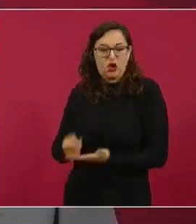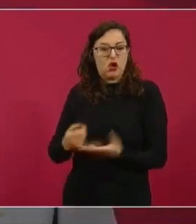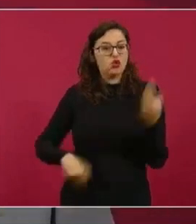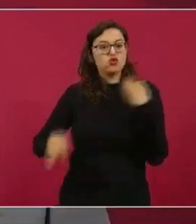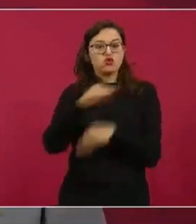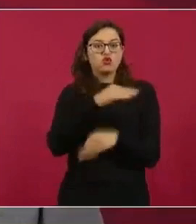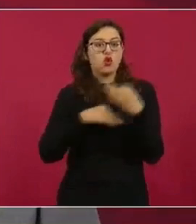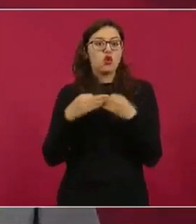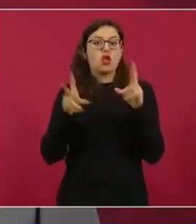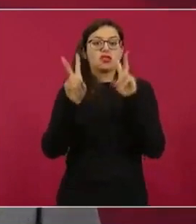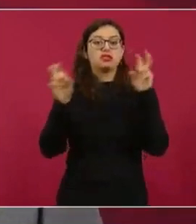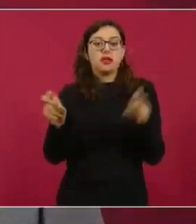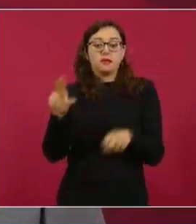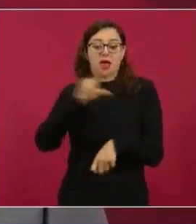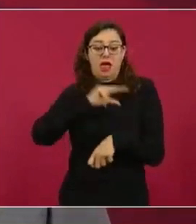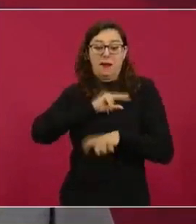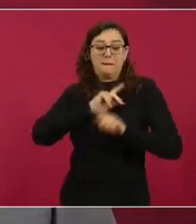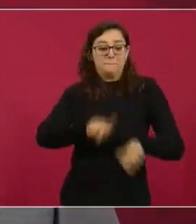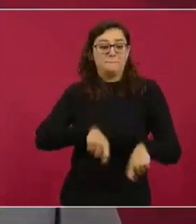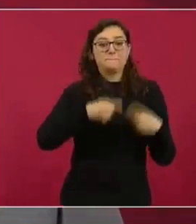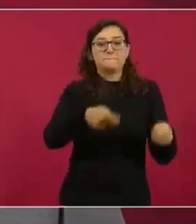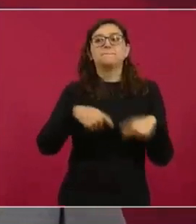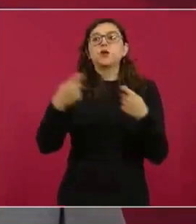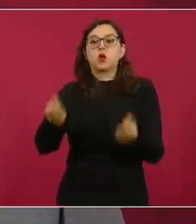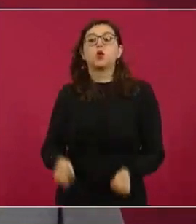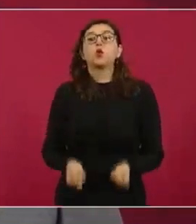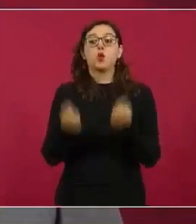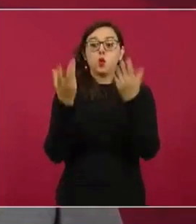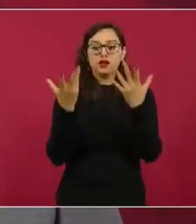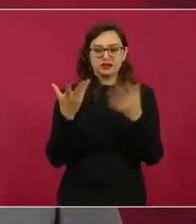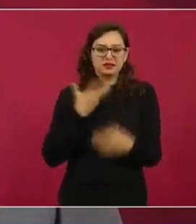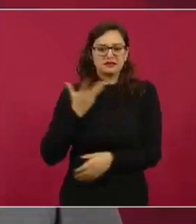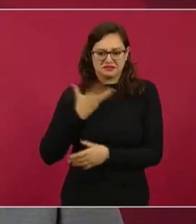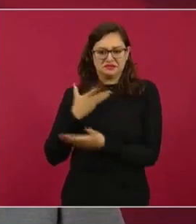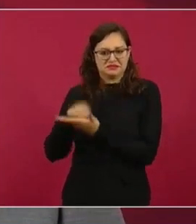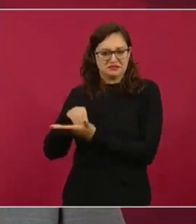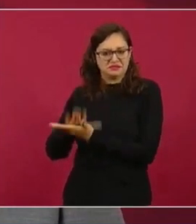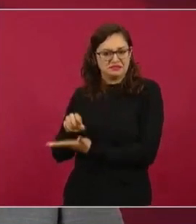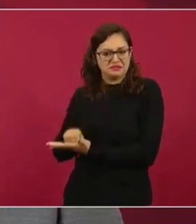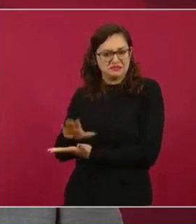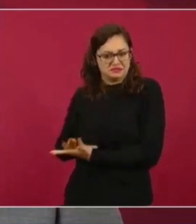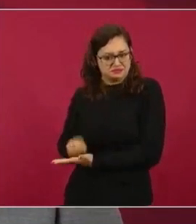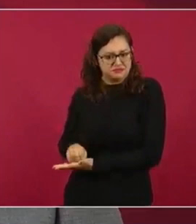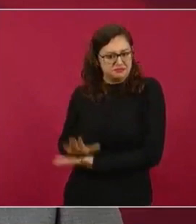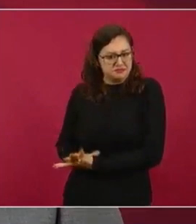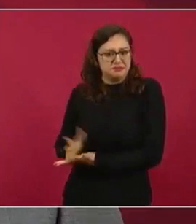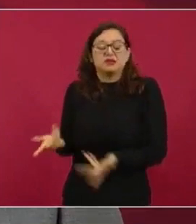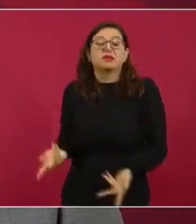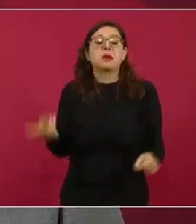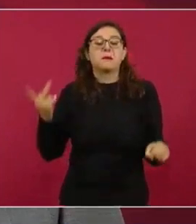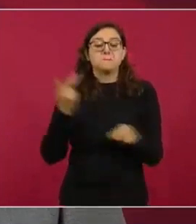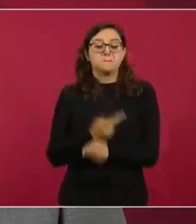Era tanta la enajenación de los tecnócratas, sobre todo en el periodo